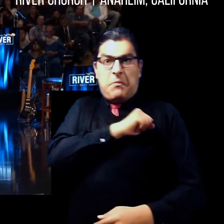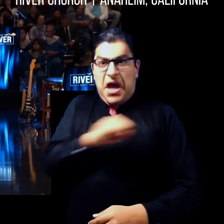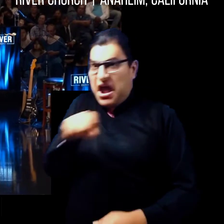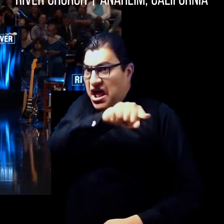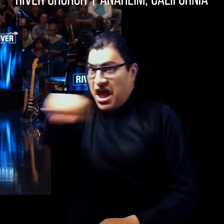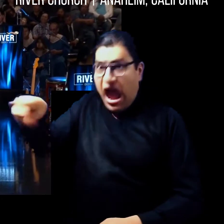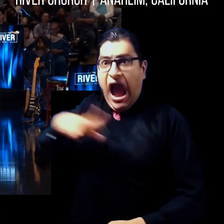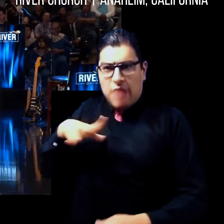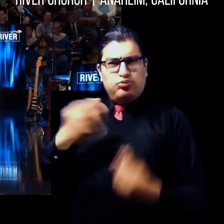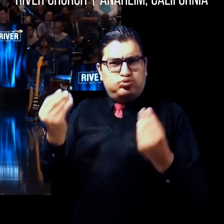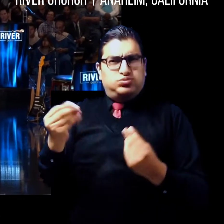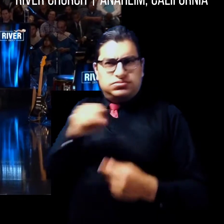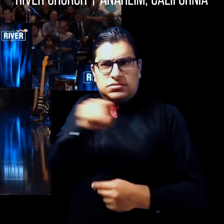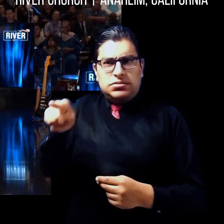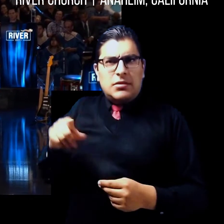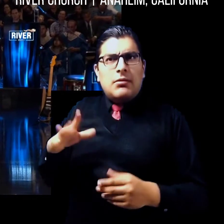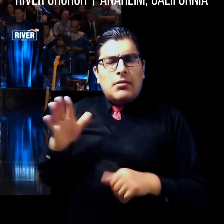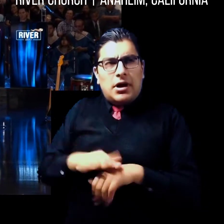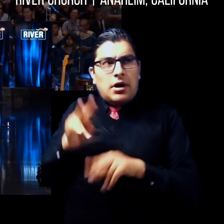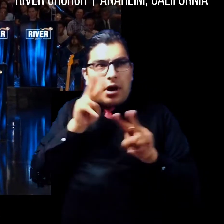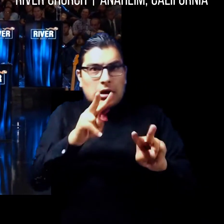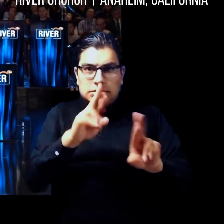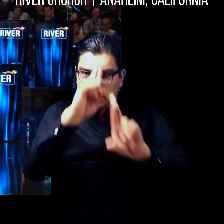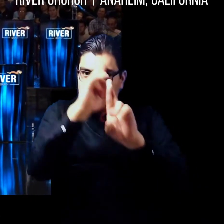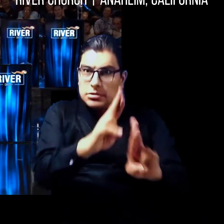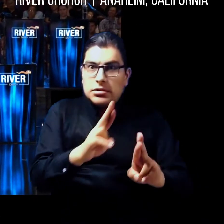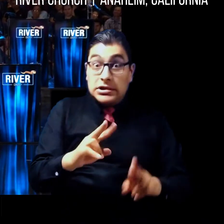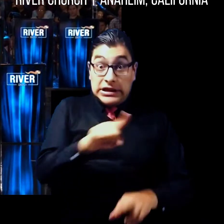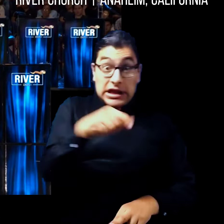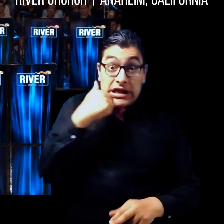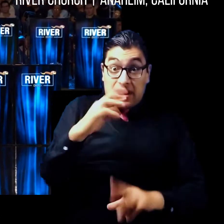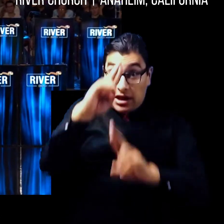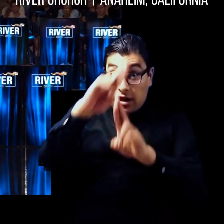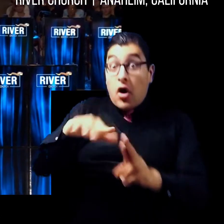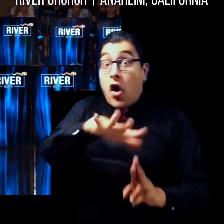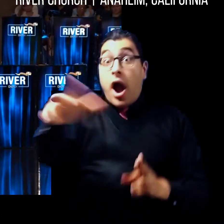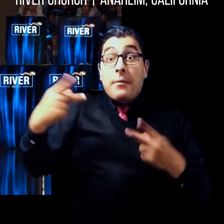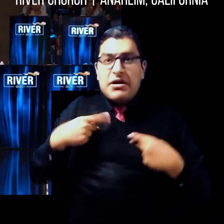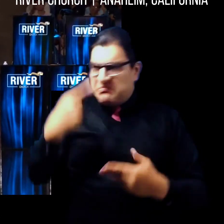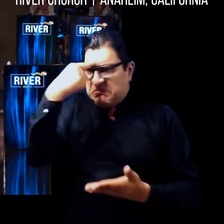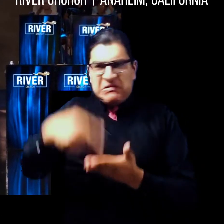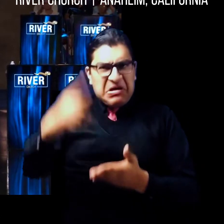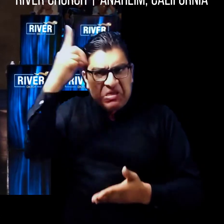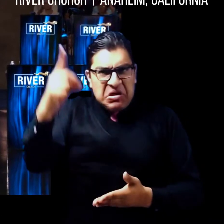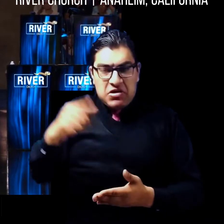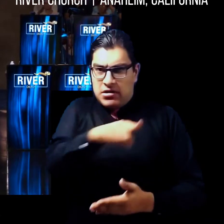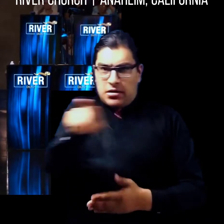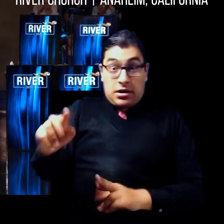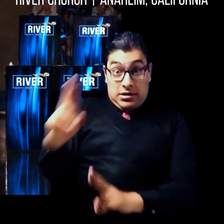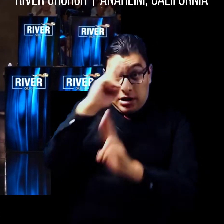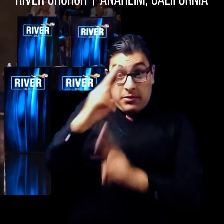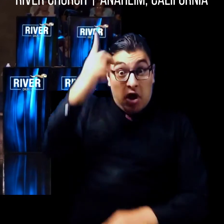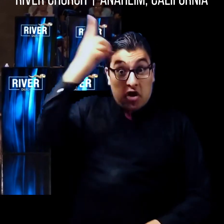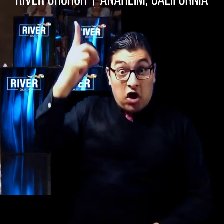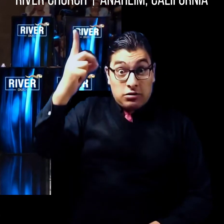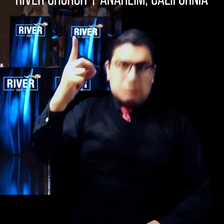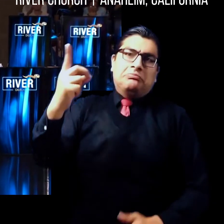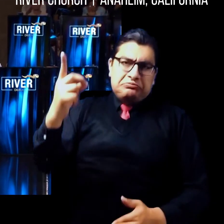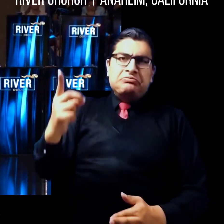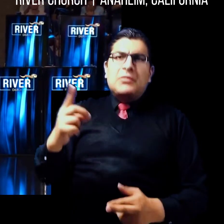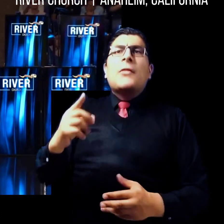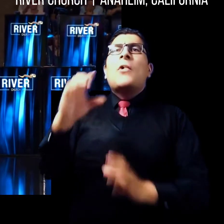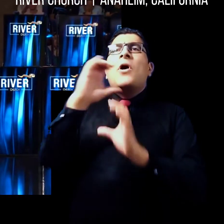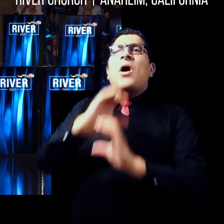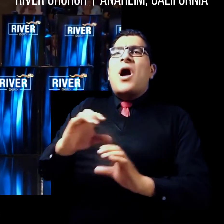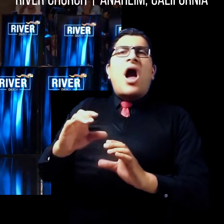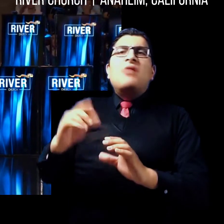allí. Porque, mi querido, si quieres respeto de los que no conocen al Señor, adora en medio de la